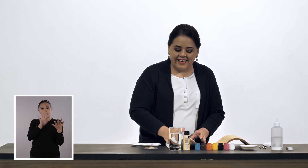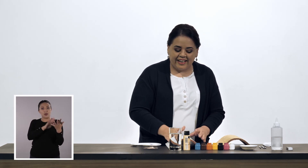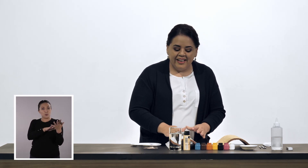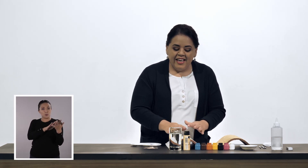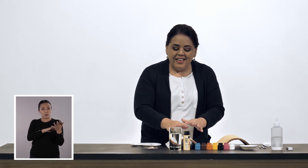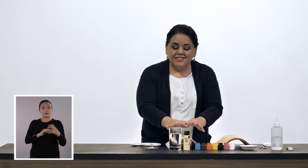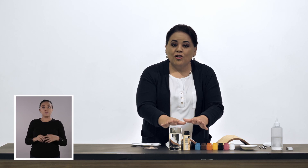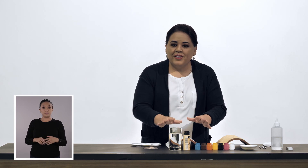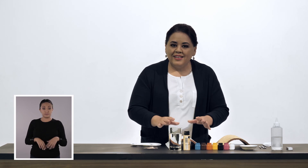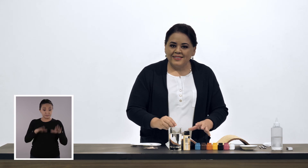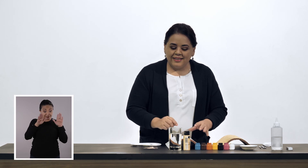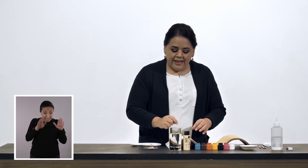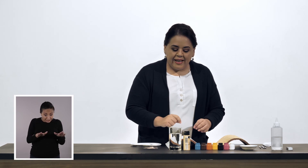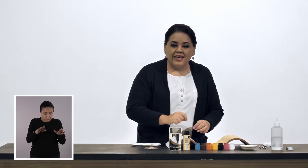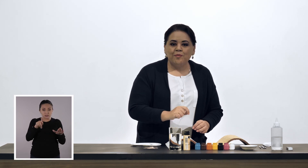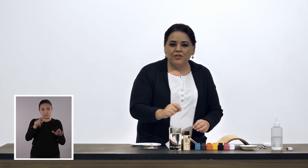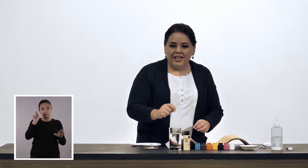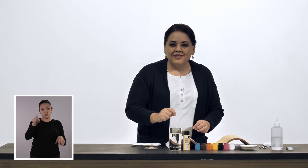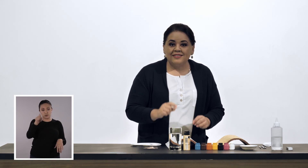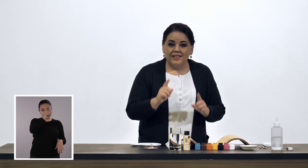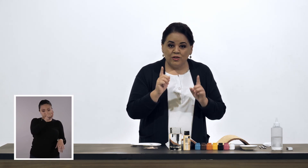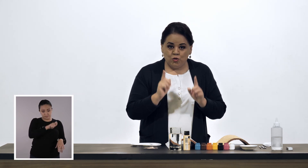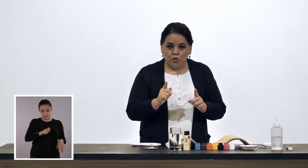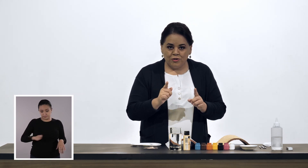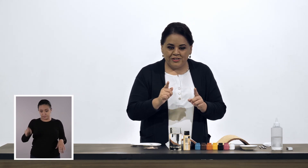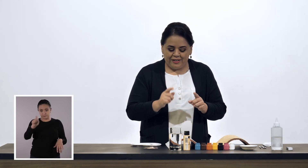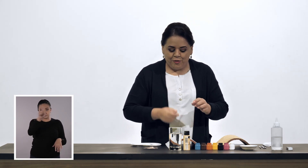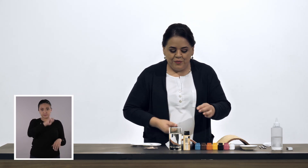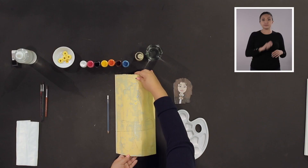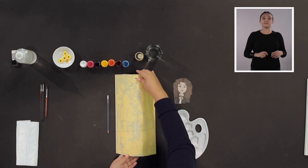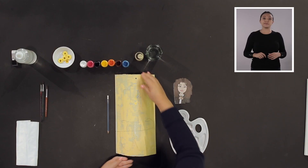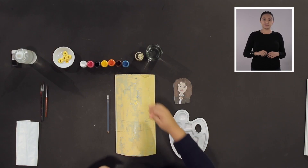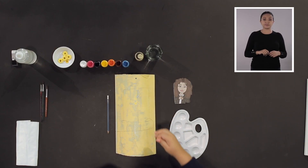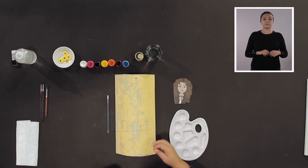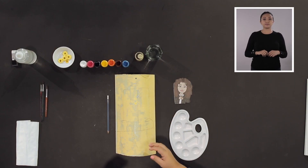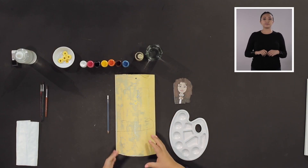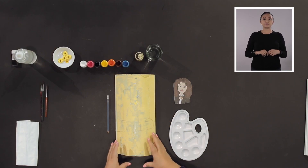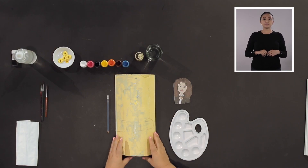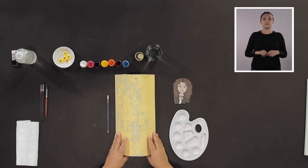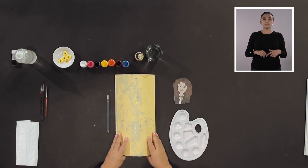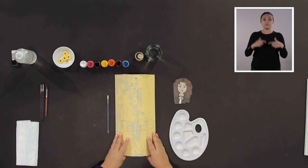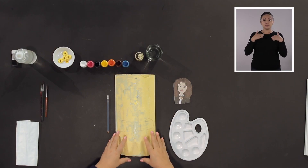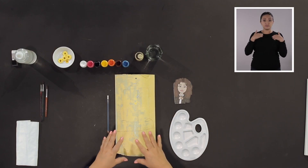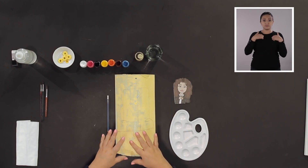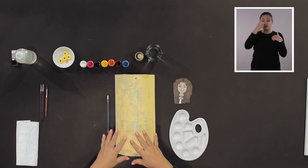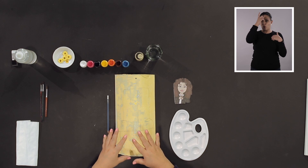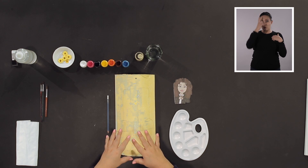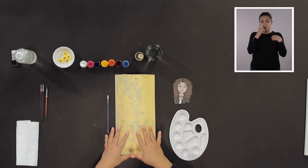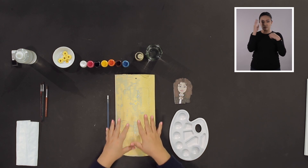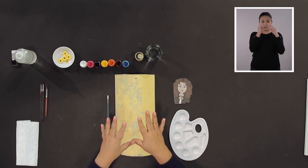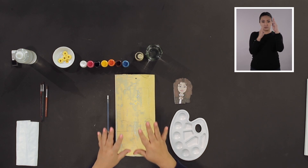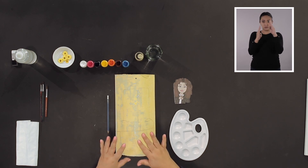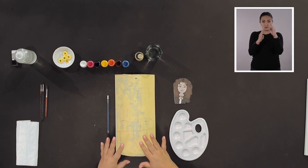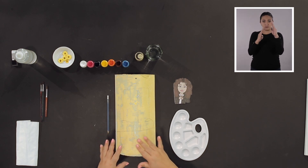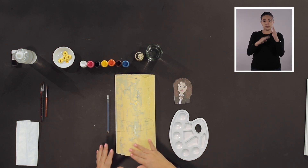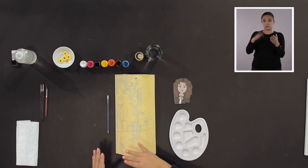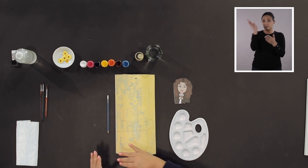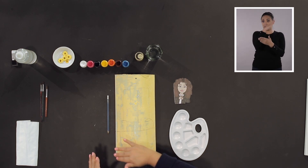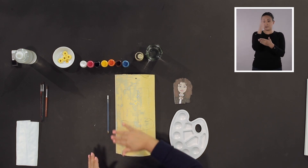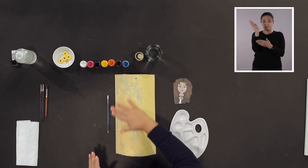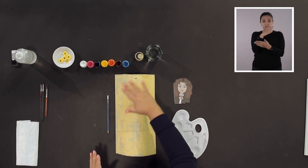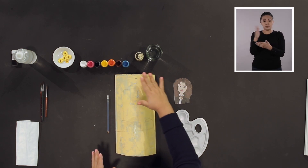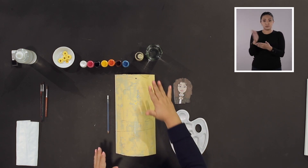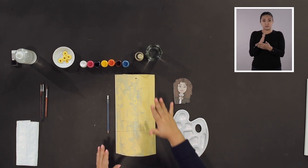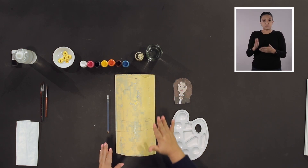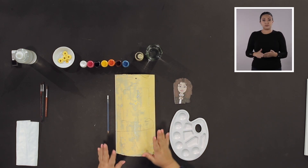está seca. Y sobre esta teja ya podrías hacer tu boceto. Yo he decidido poner sobre la pintura